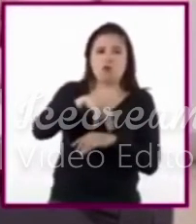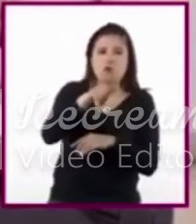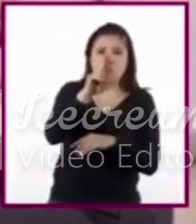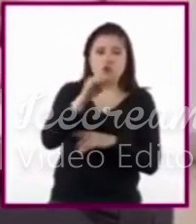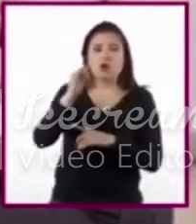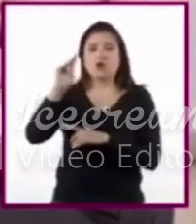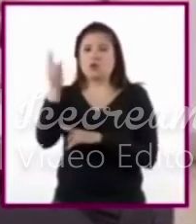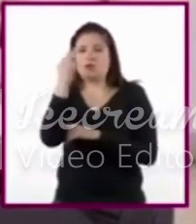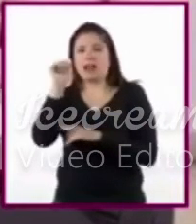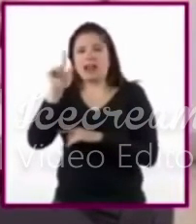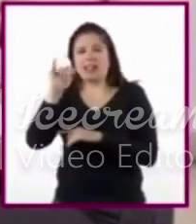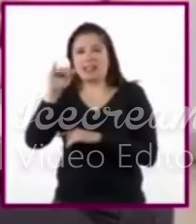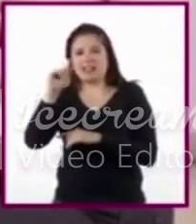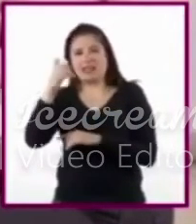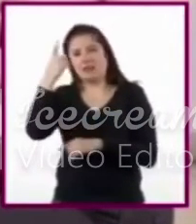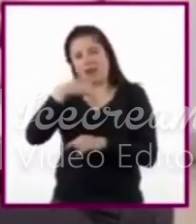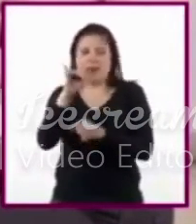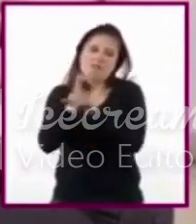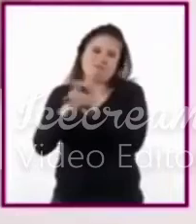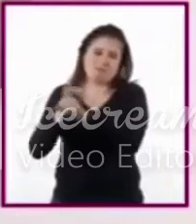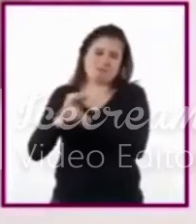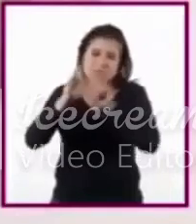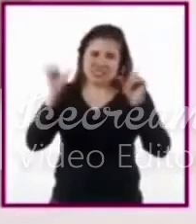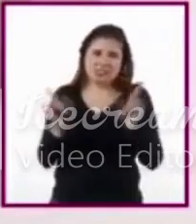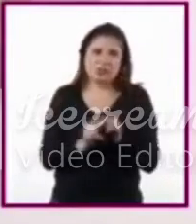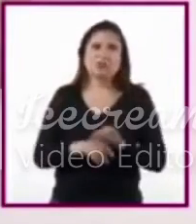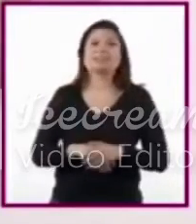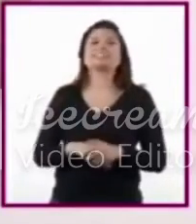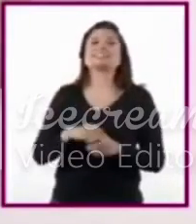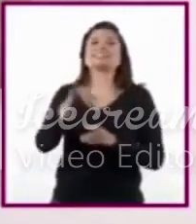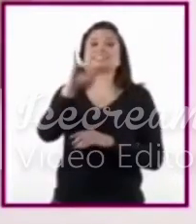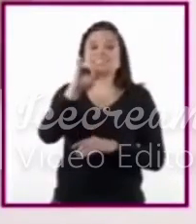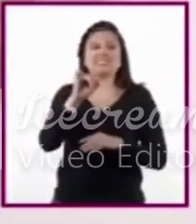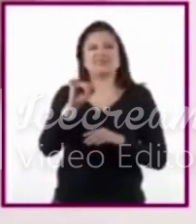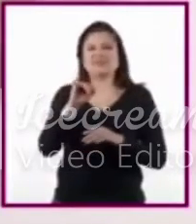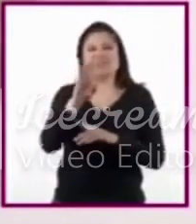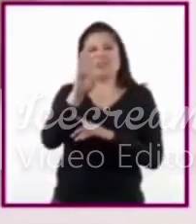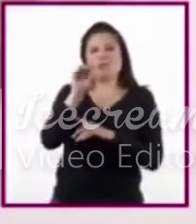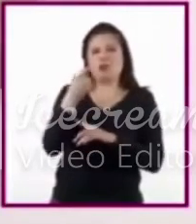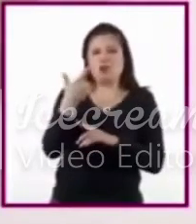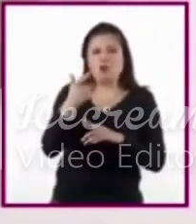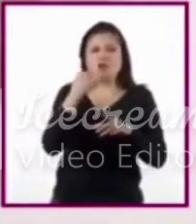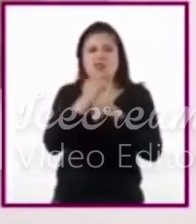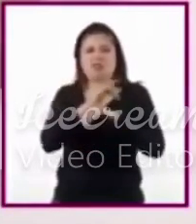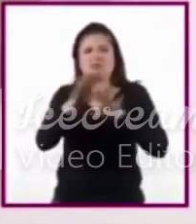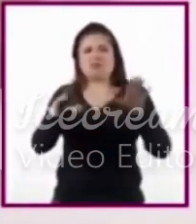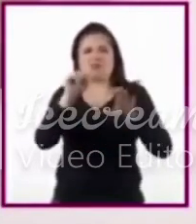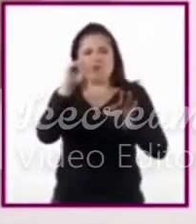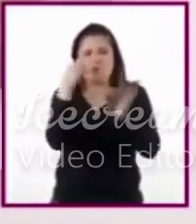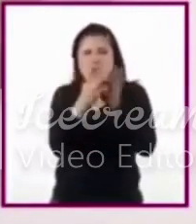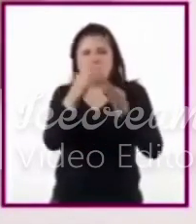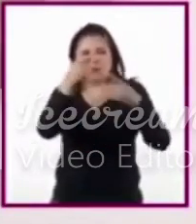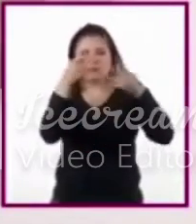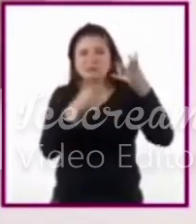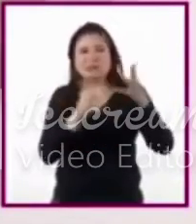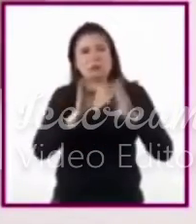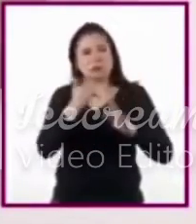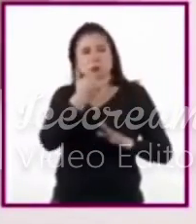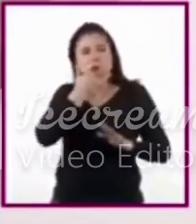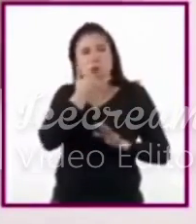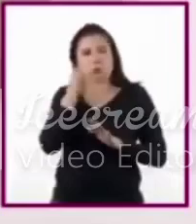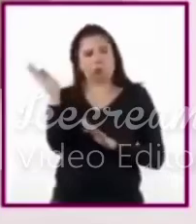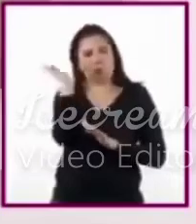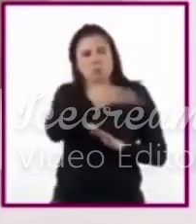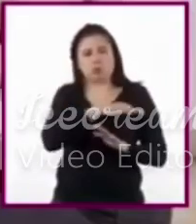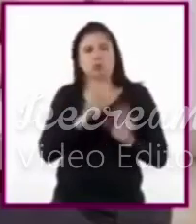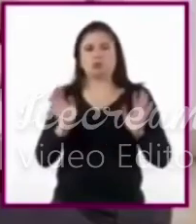la Universidad de Alicante para hacer nuestro resumen. Sí, y descartamos los sitios web que no cumplen con los criterios que garantizan la